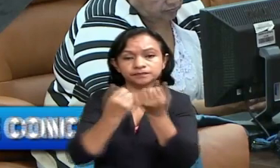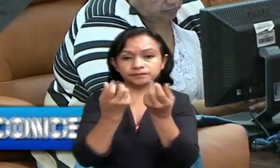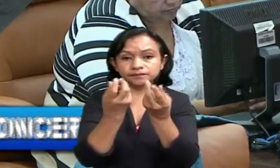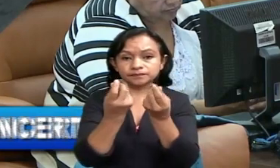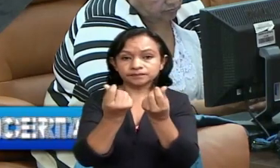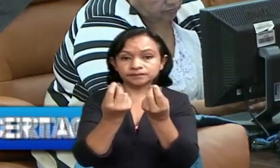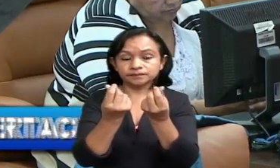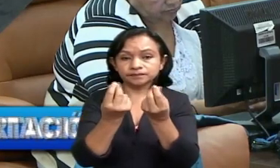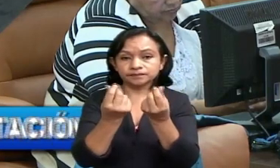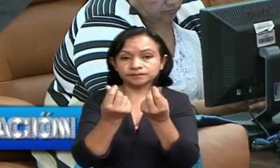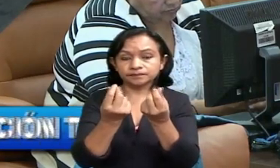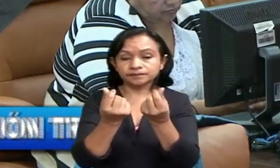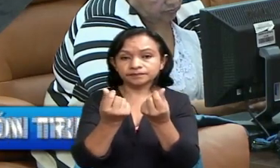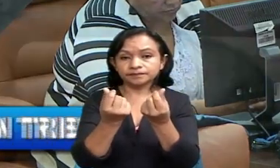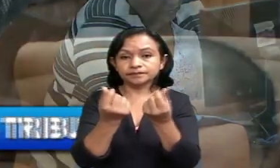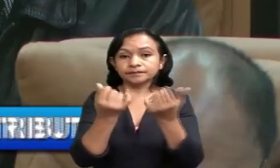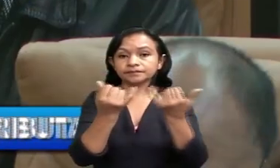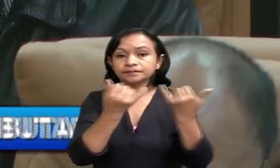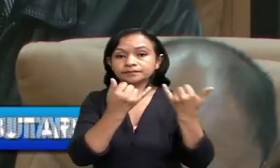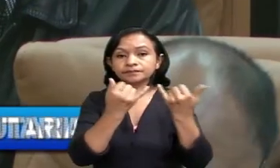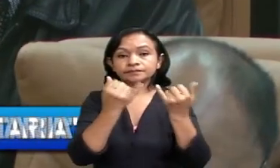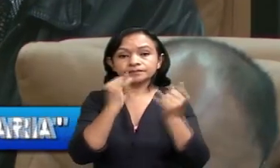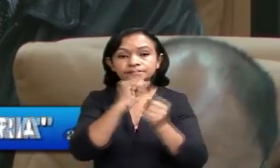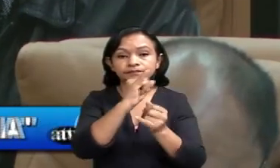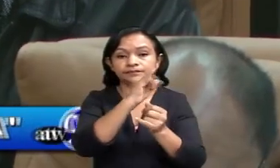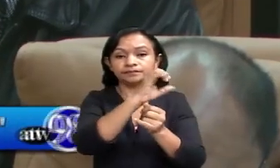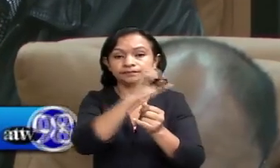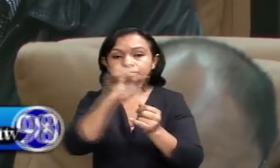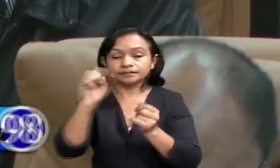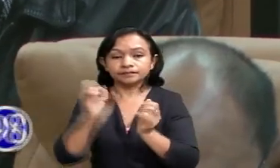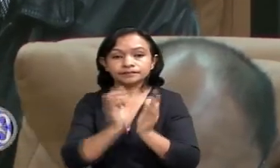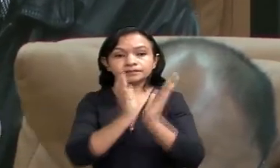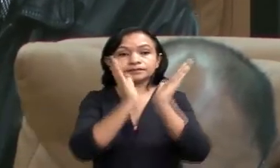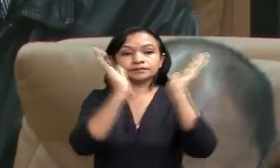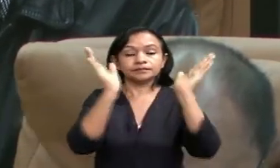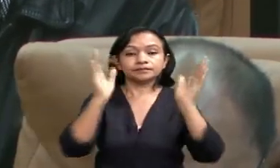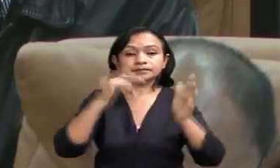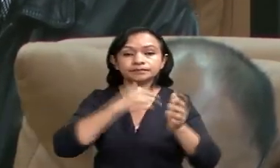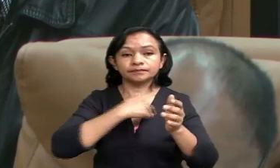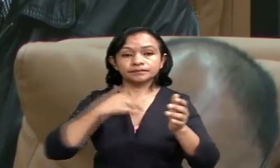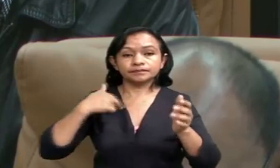financiera de nuestro Instituto Nicaragüense de Seguridad Social.